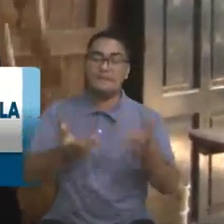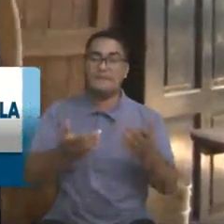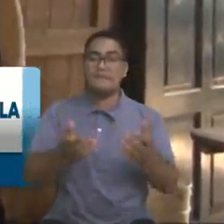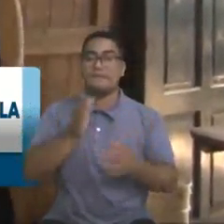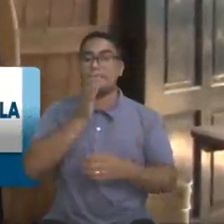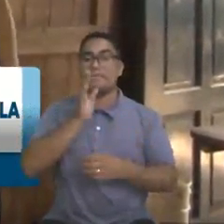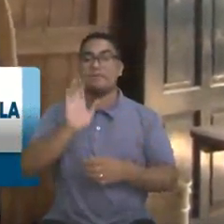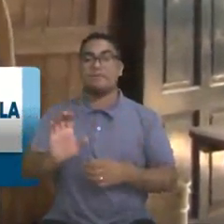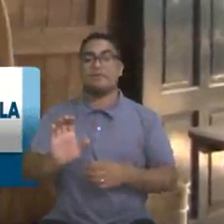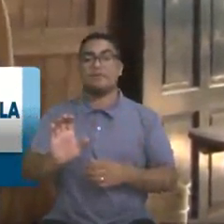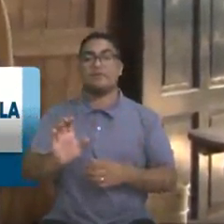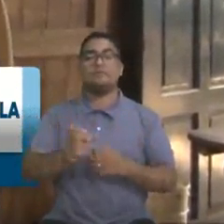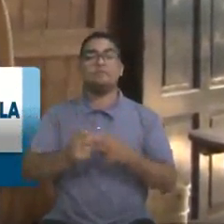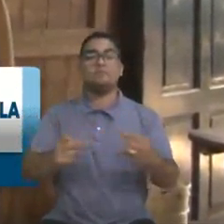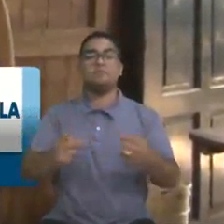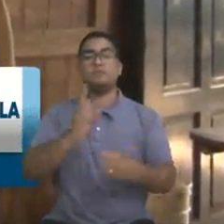programa.